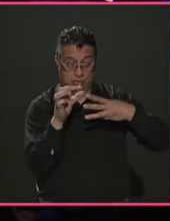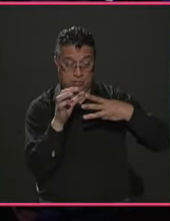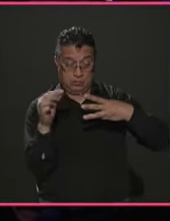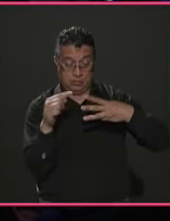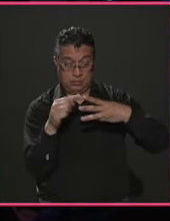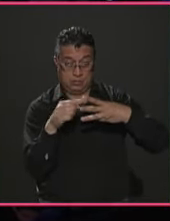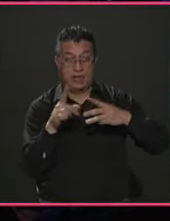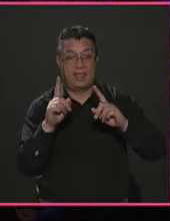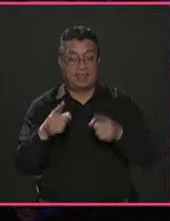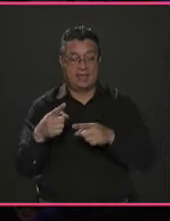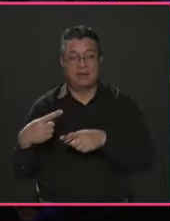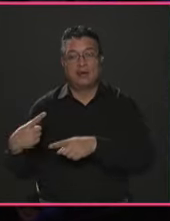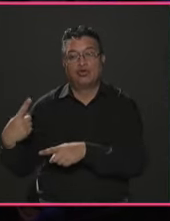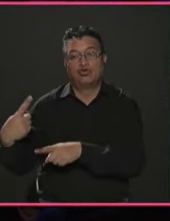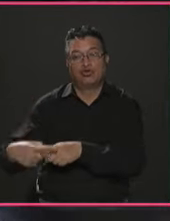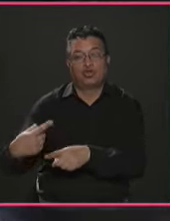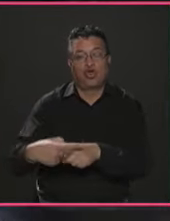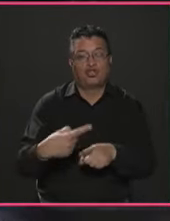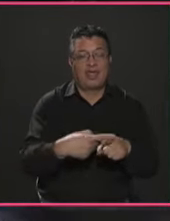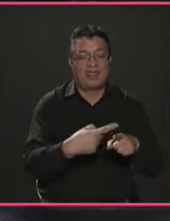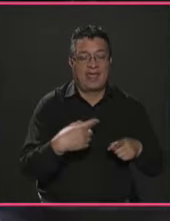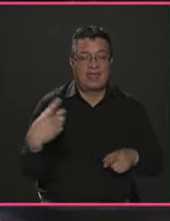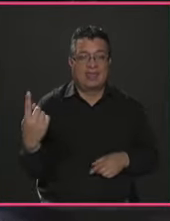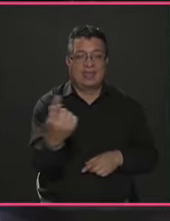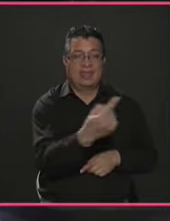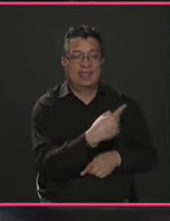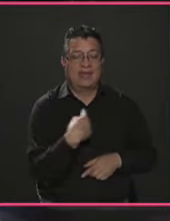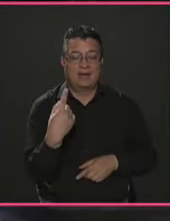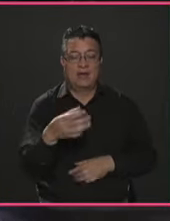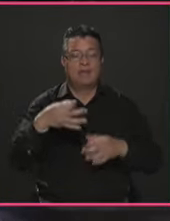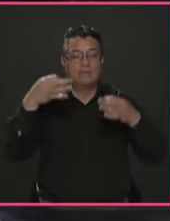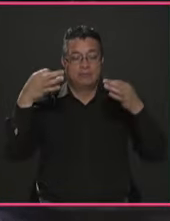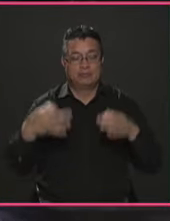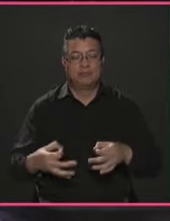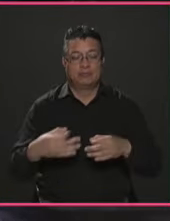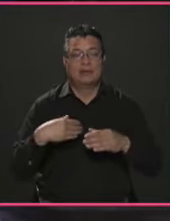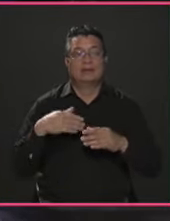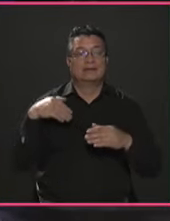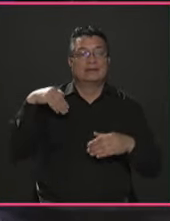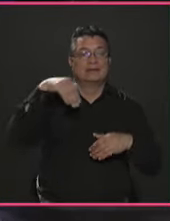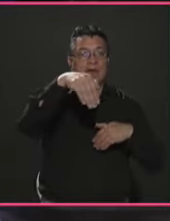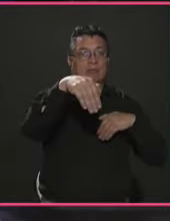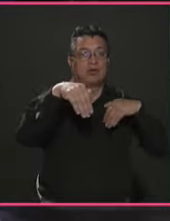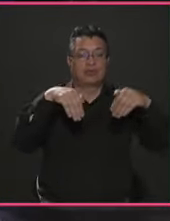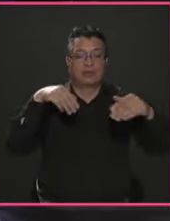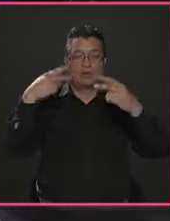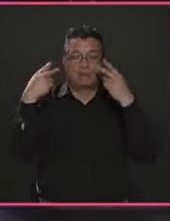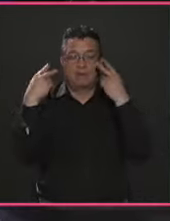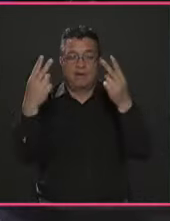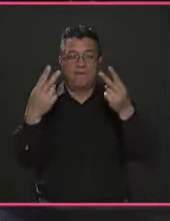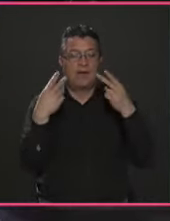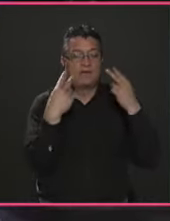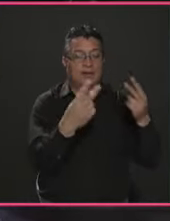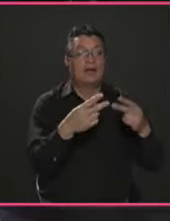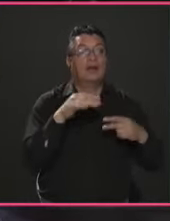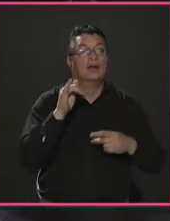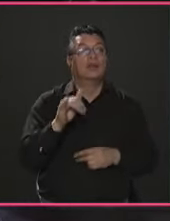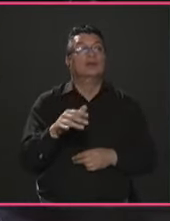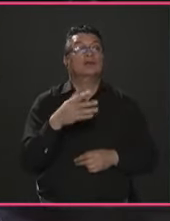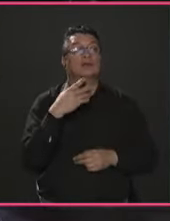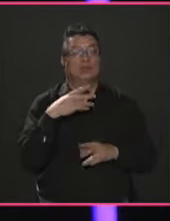tener una sociedad eficiente de transporte Eso quiere decir reducir la demanda para